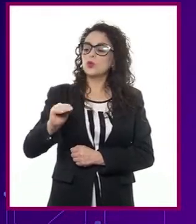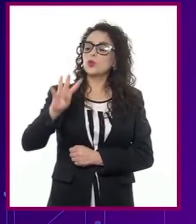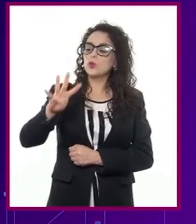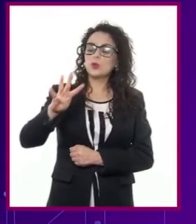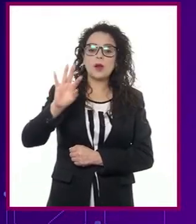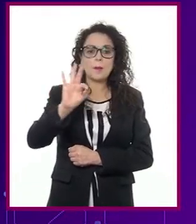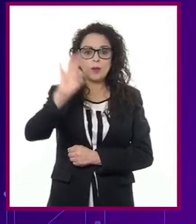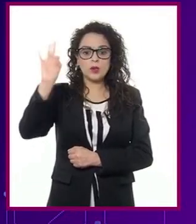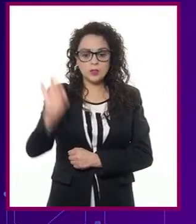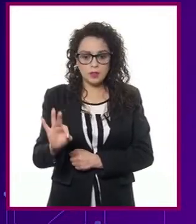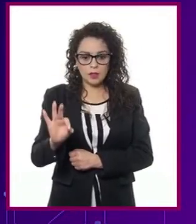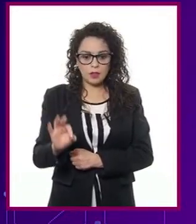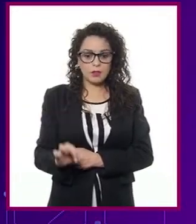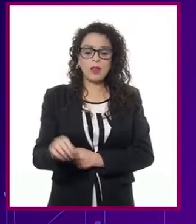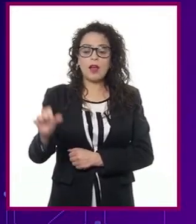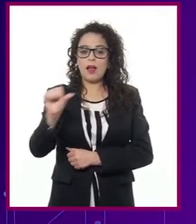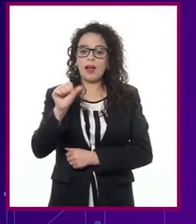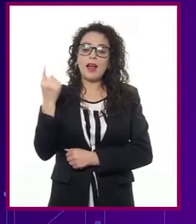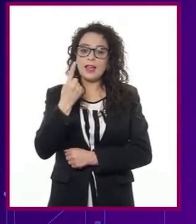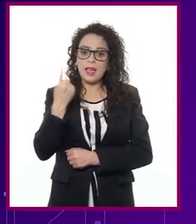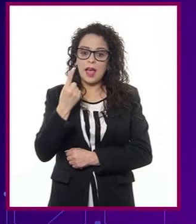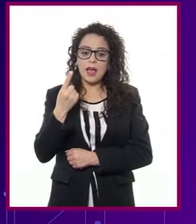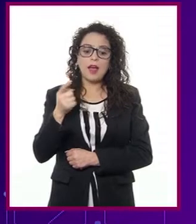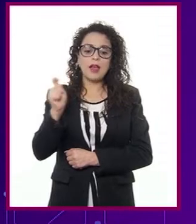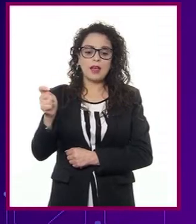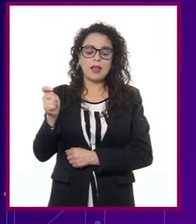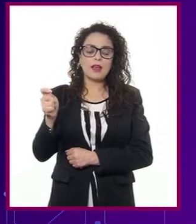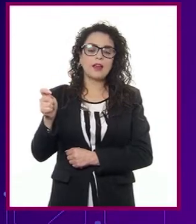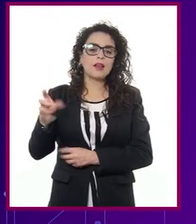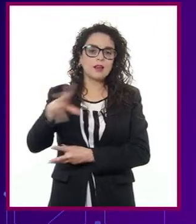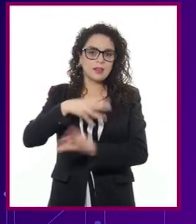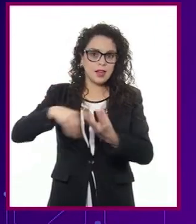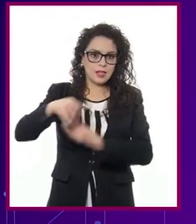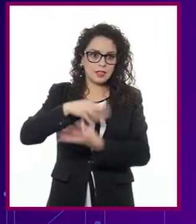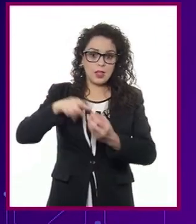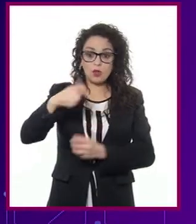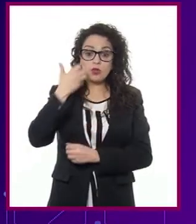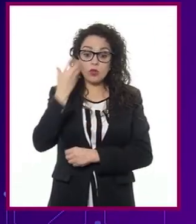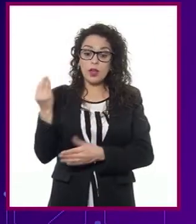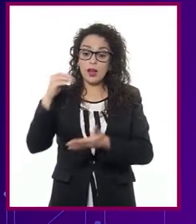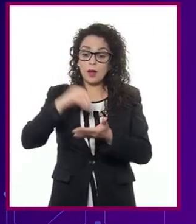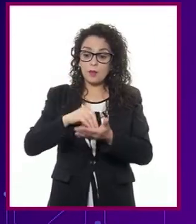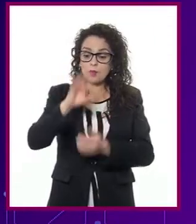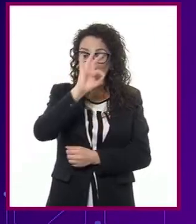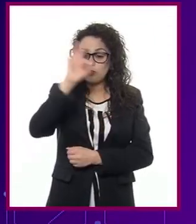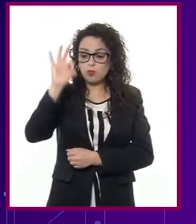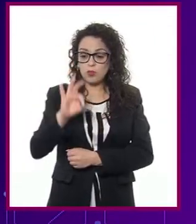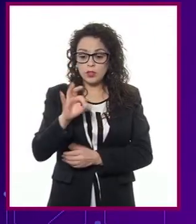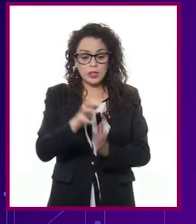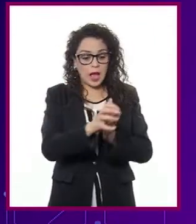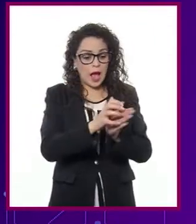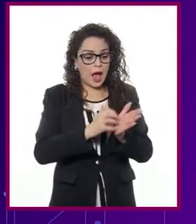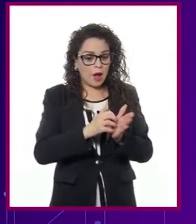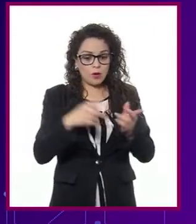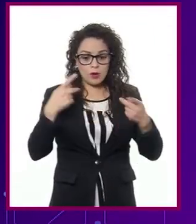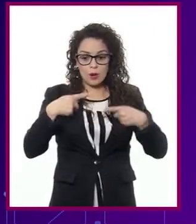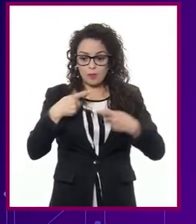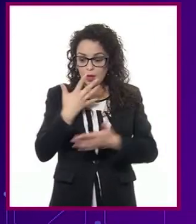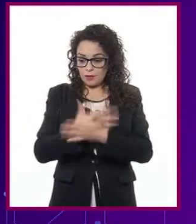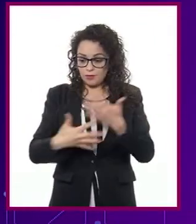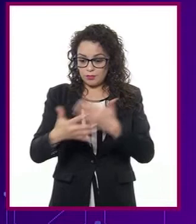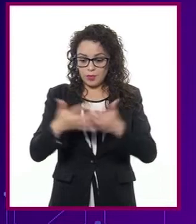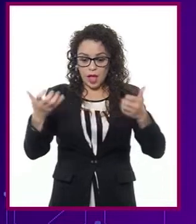164.94% del cobre reciclado. Si quisiéramos establecer el porcentaje de ahorro que tienen los artesanos al consumir